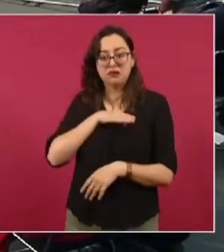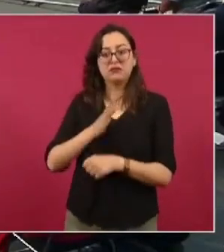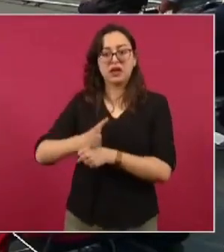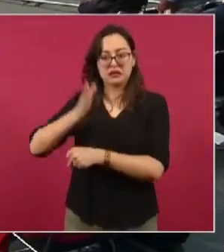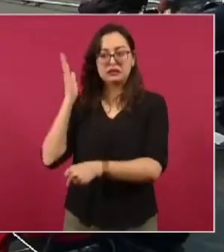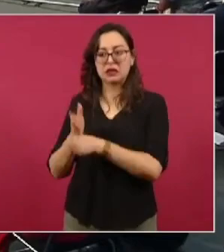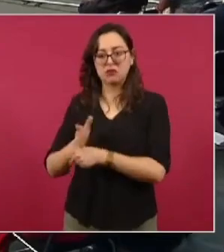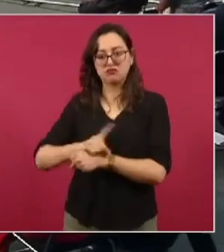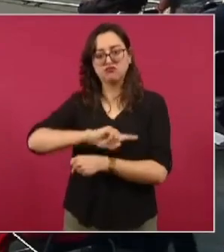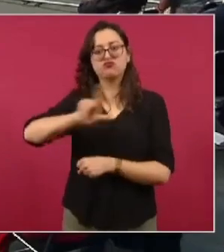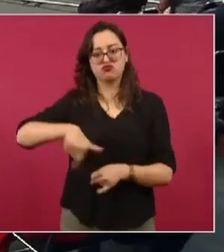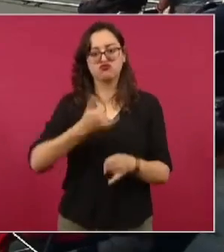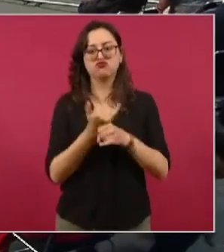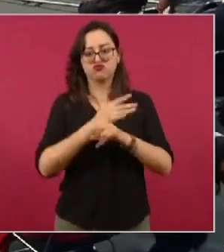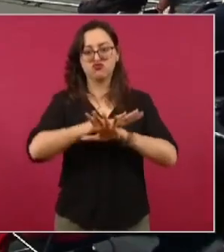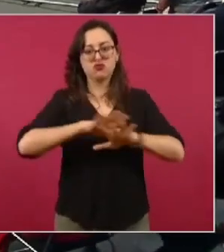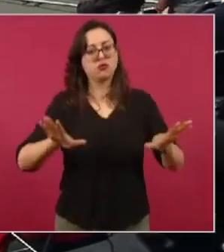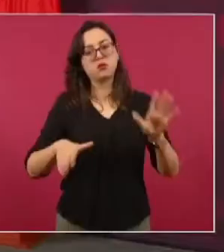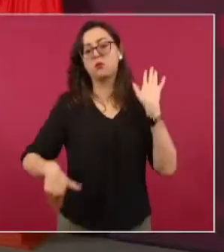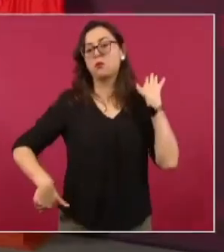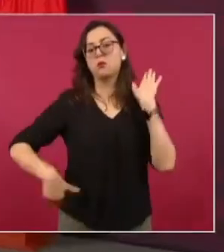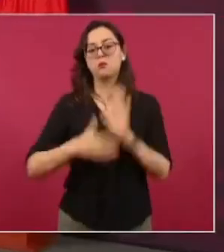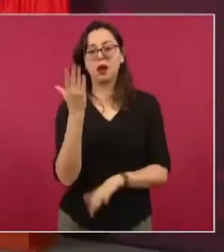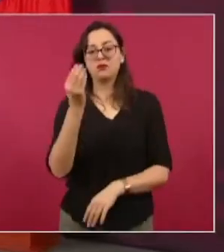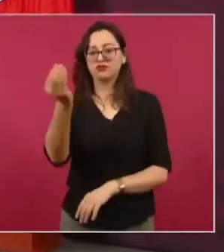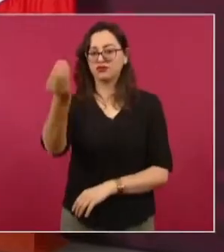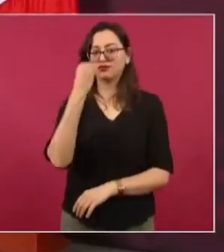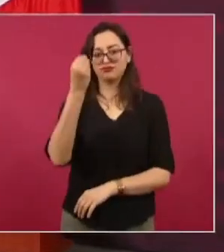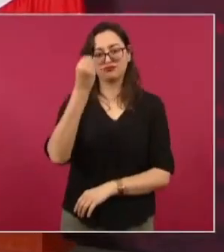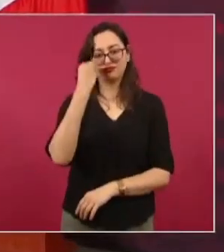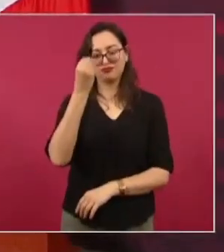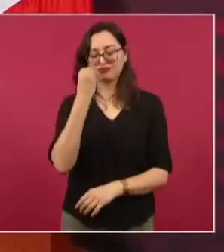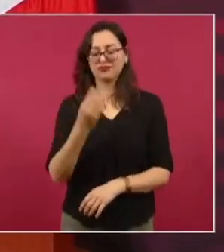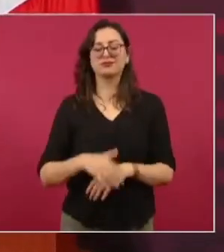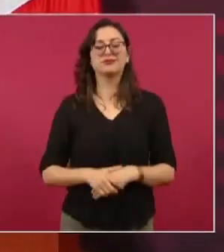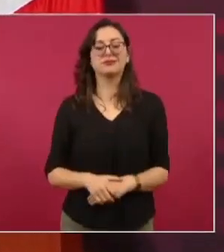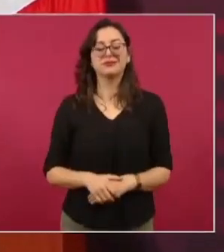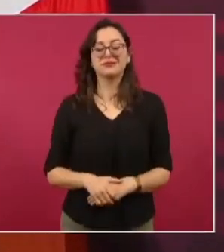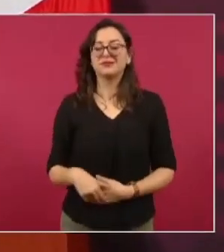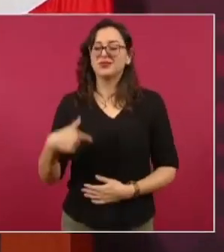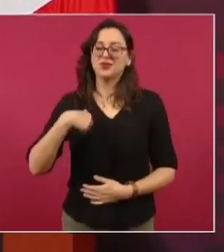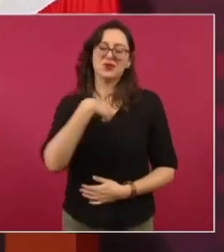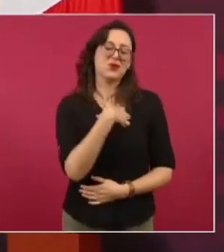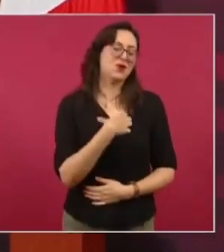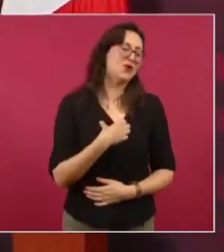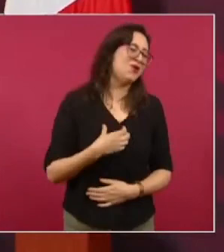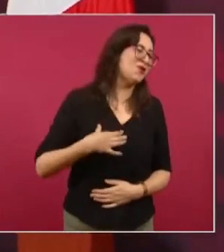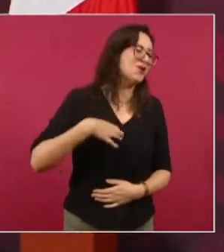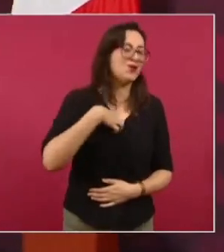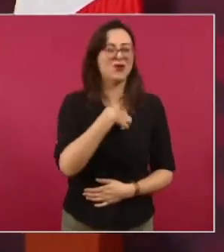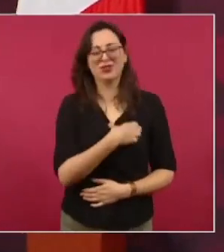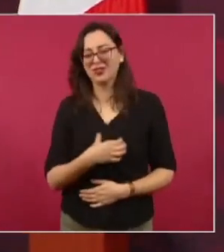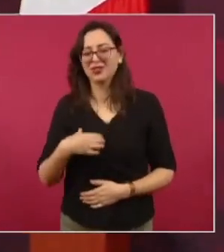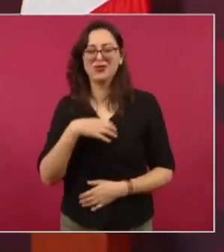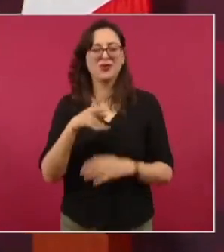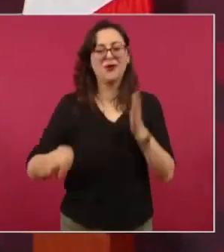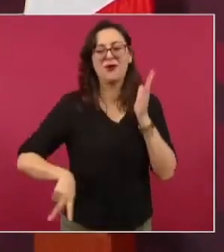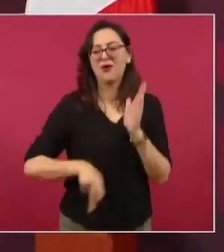vámonos a desayunar estoy muy contento con el triunfo de México de nuevo